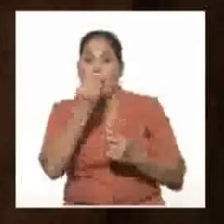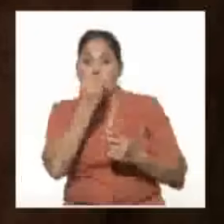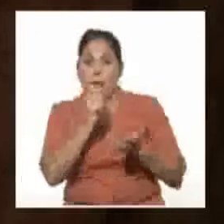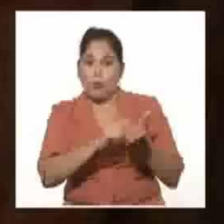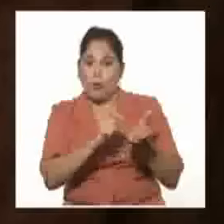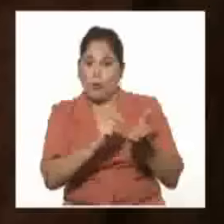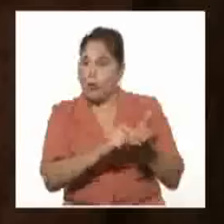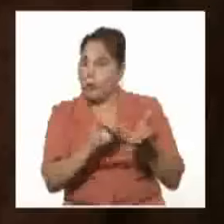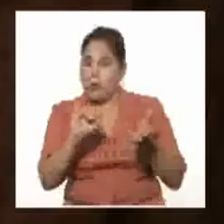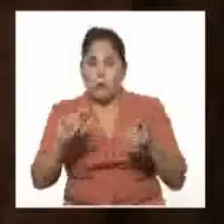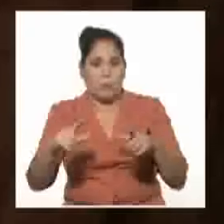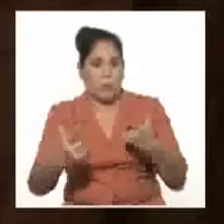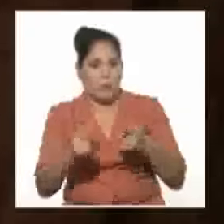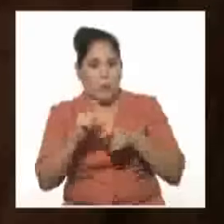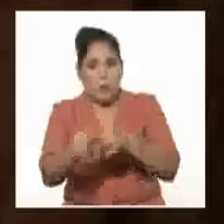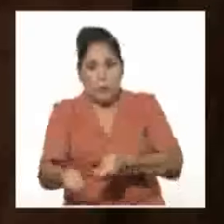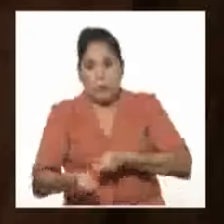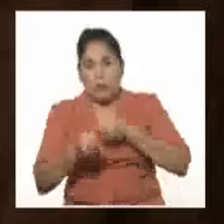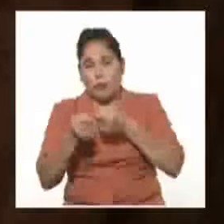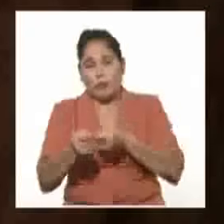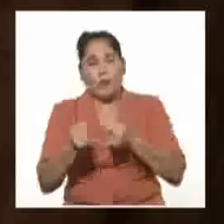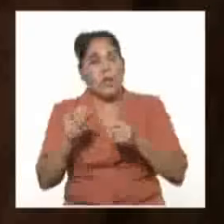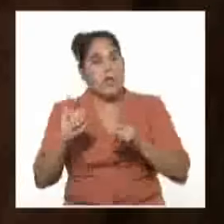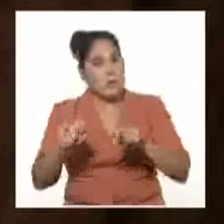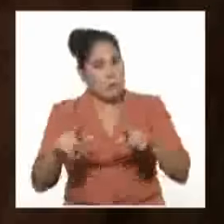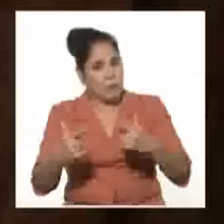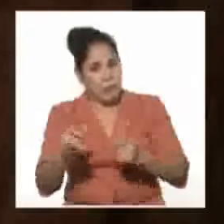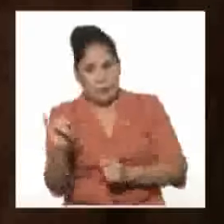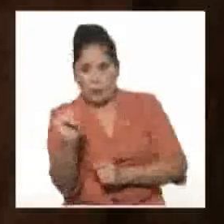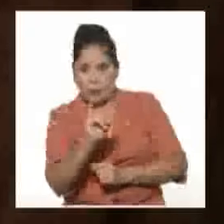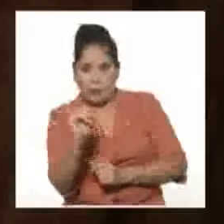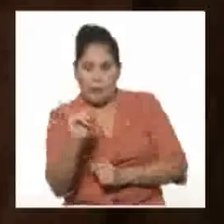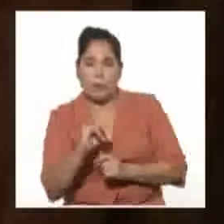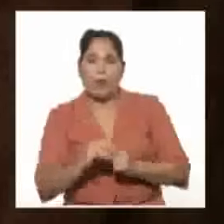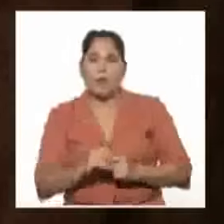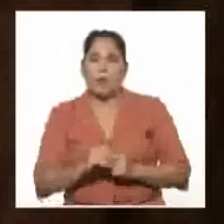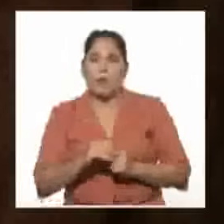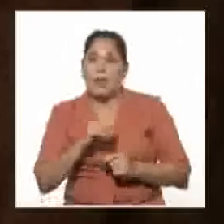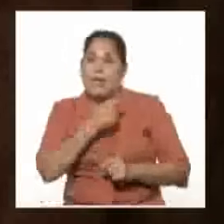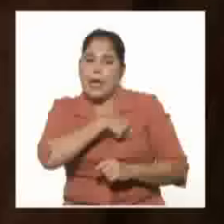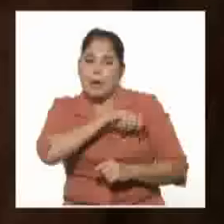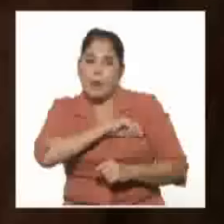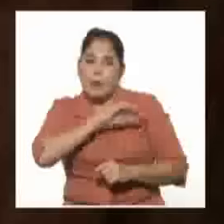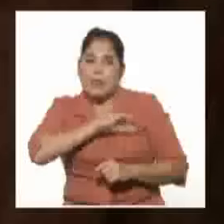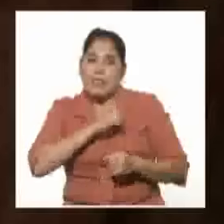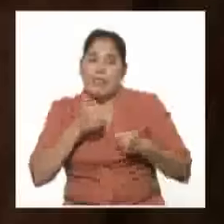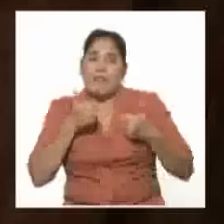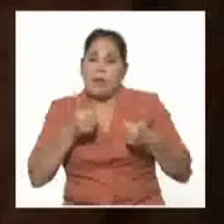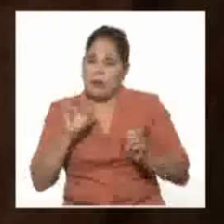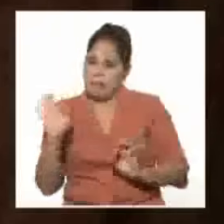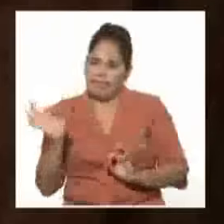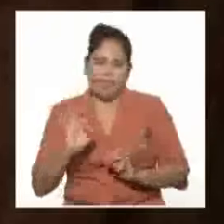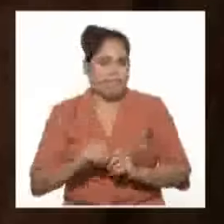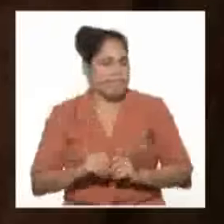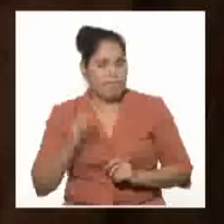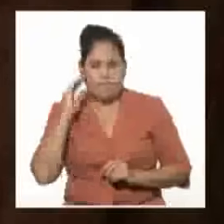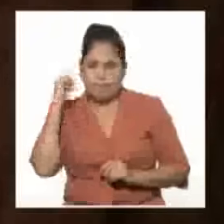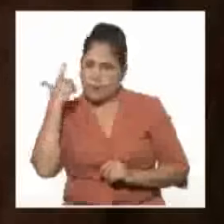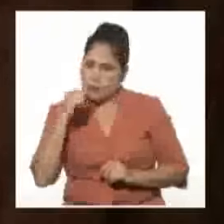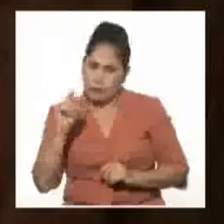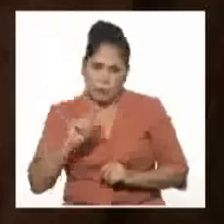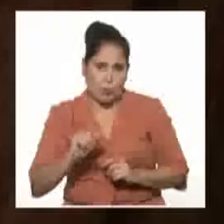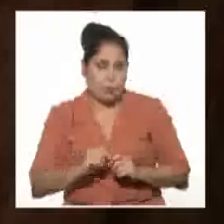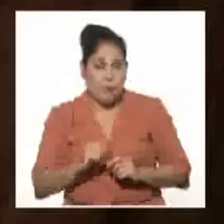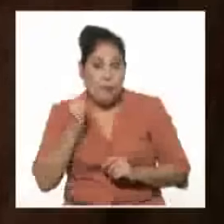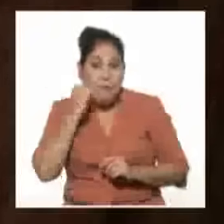y las producciones agropecuarias y de la industria alimentaria no satisfacen las necesidades de la población. A todo ello hay que